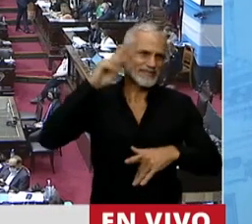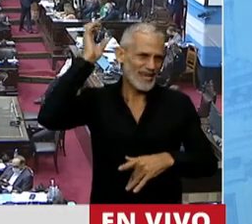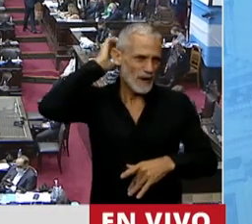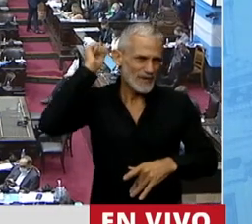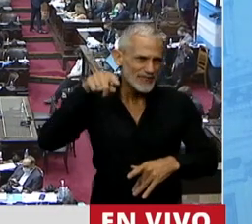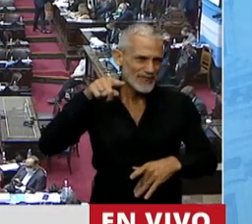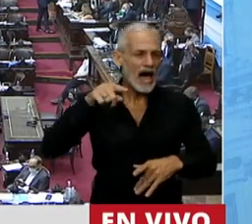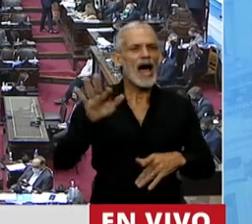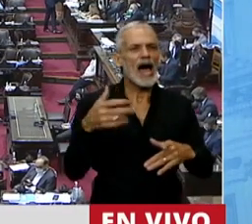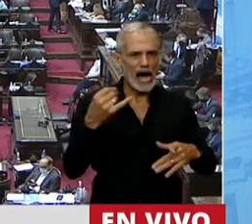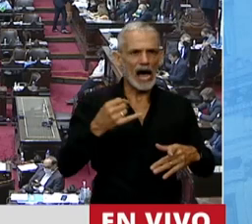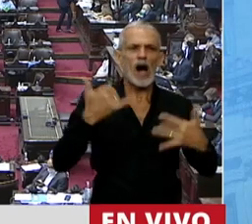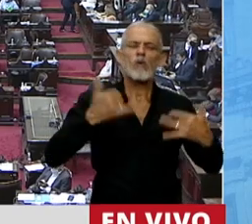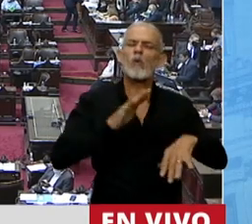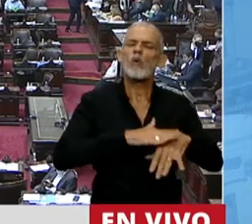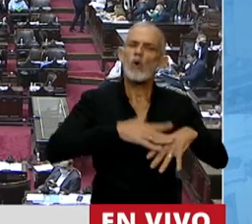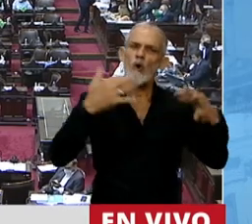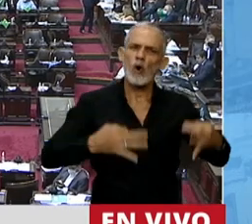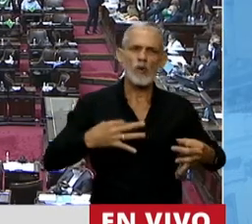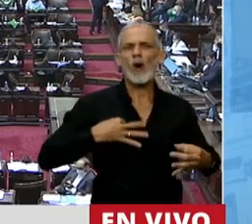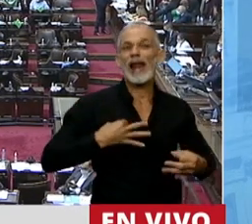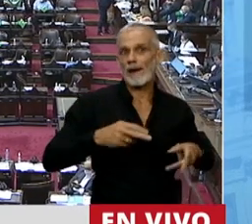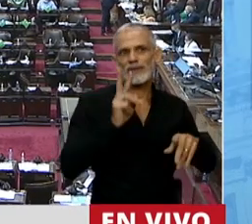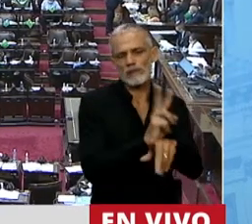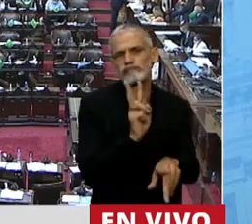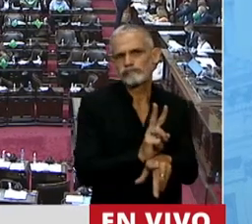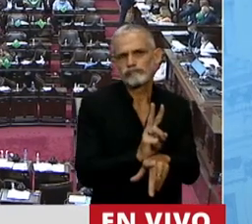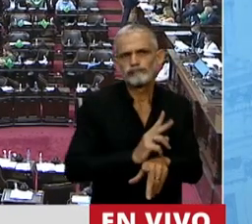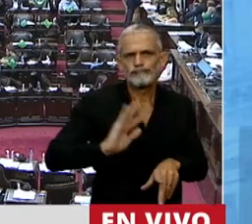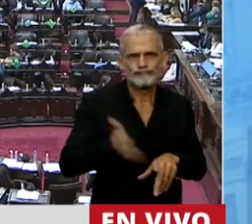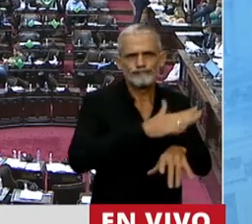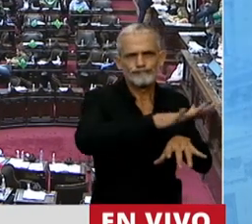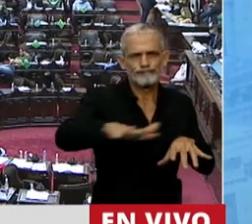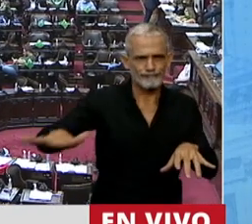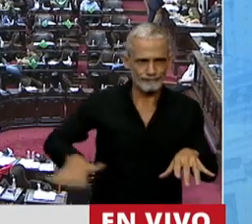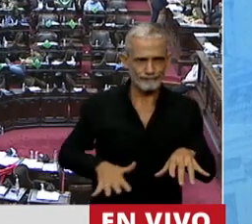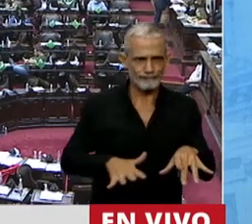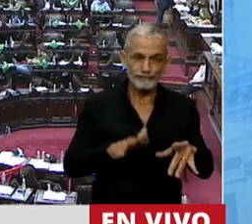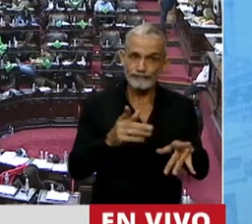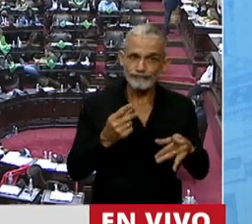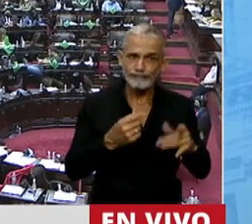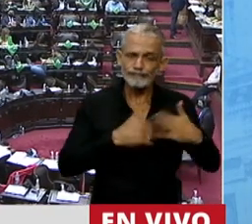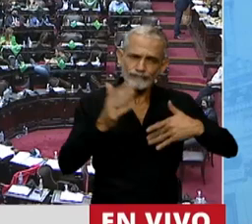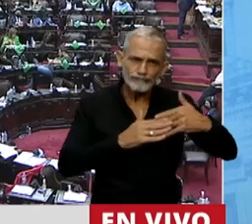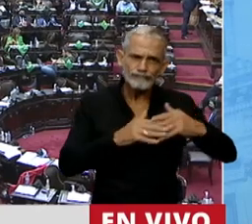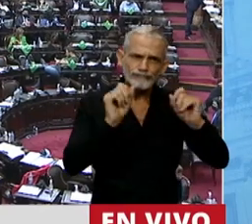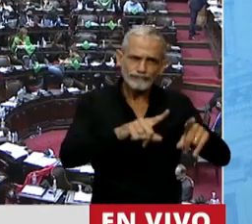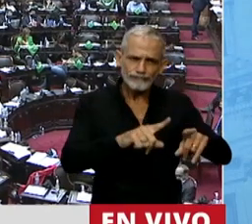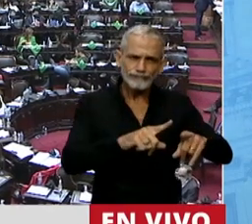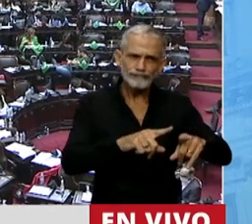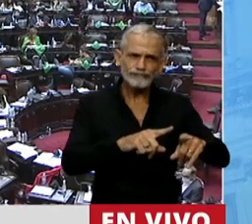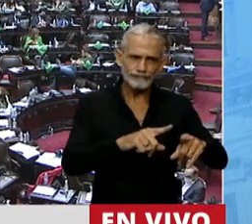nos han demostrado su inmenso compromiso con la vida humana y su protección en todos los ámbitos. Y creo que esas obras no